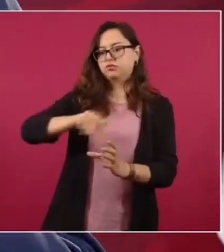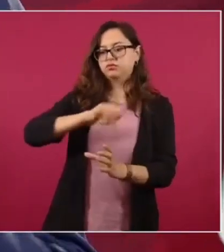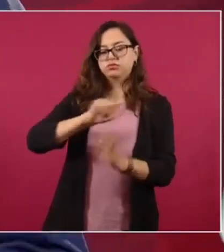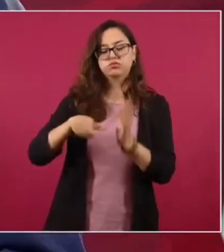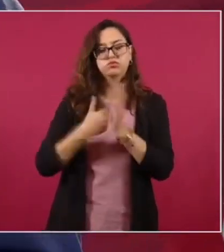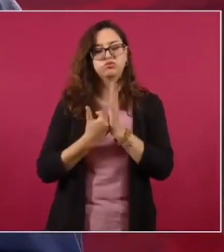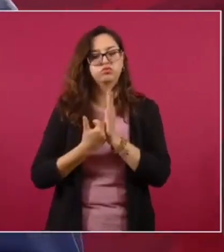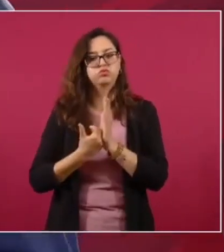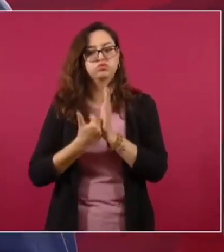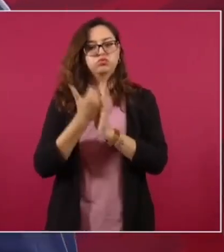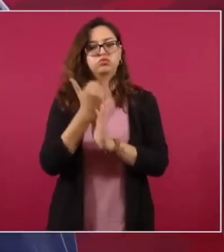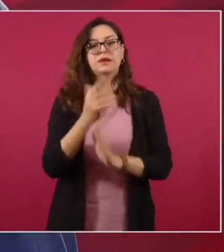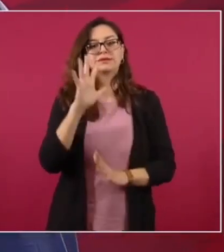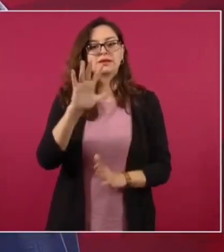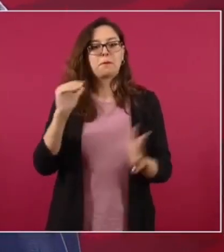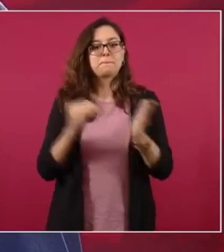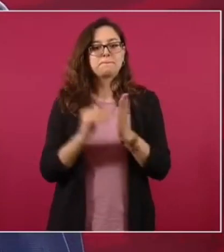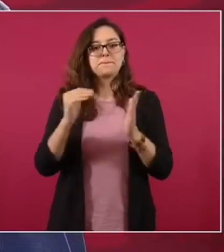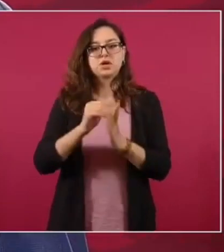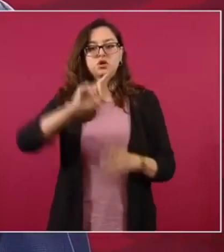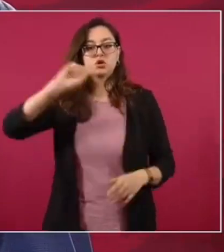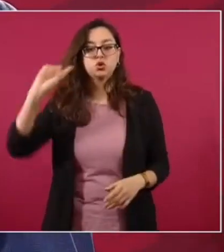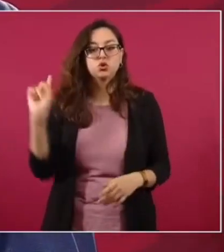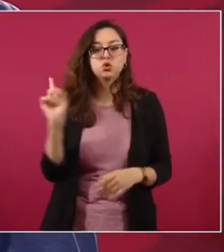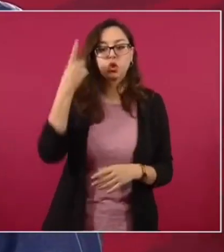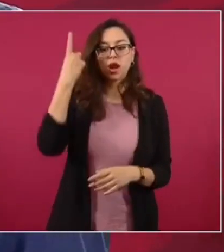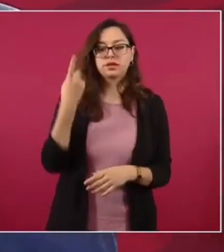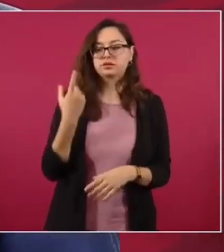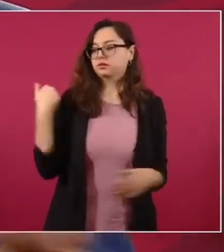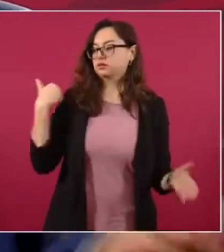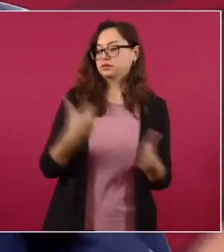en septiembre.